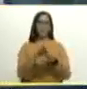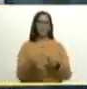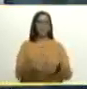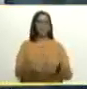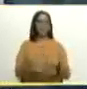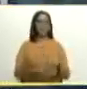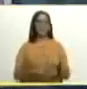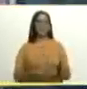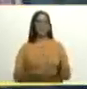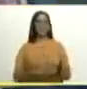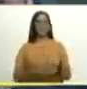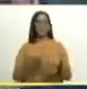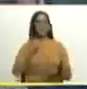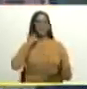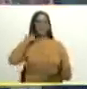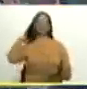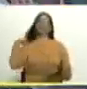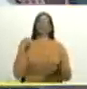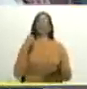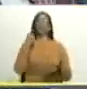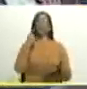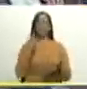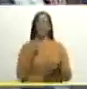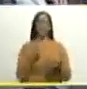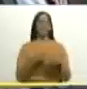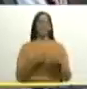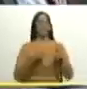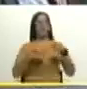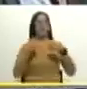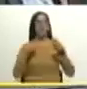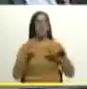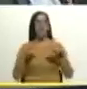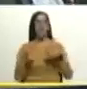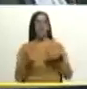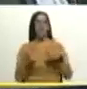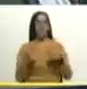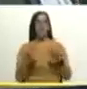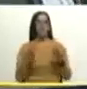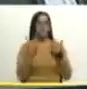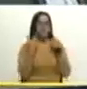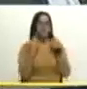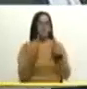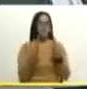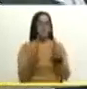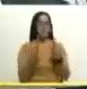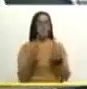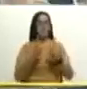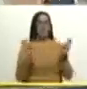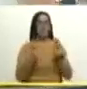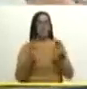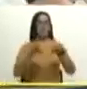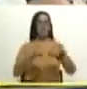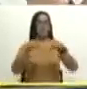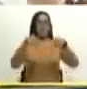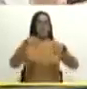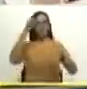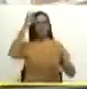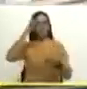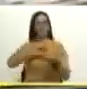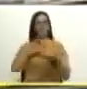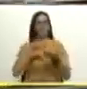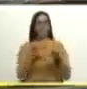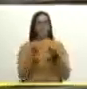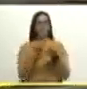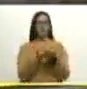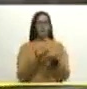que fíjense ustedes también las exportaciones, que es el tema que nos ocupa hoy en el Consejo Nacional de